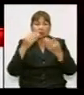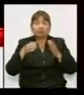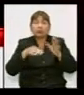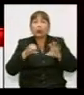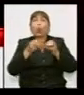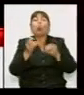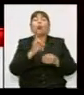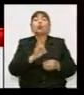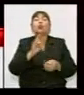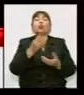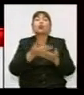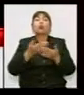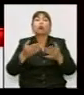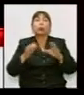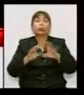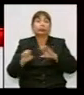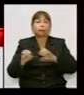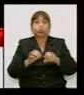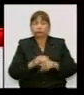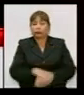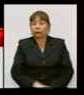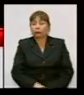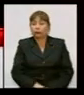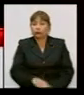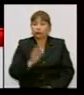han cambiado la imagen de los conflictos del futuro.